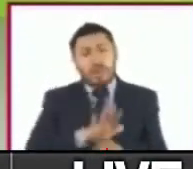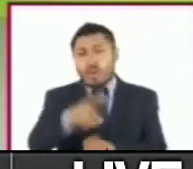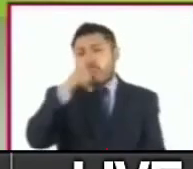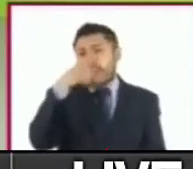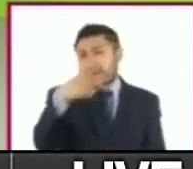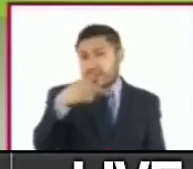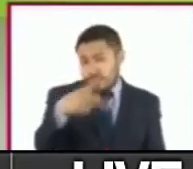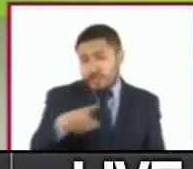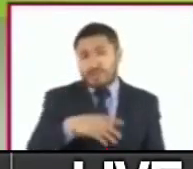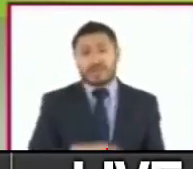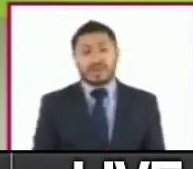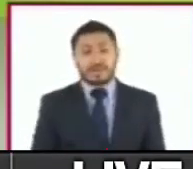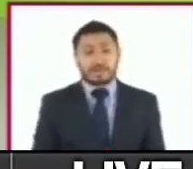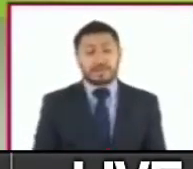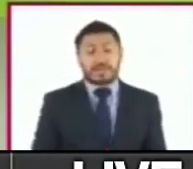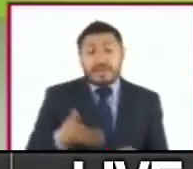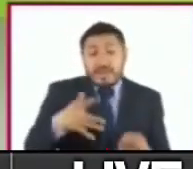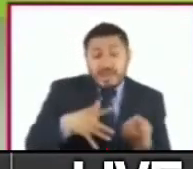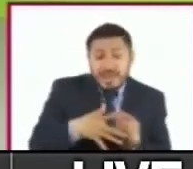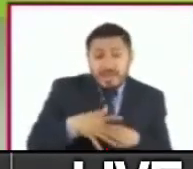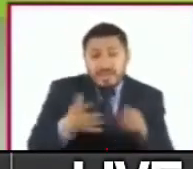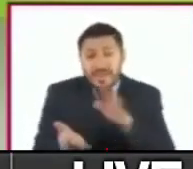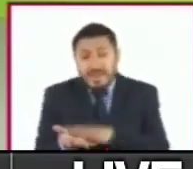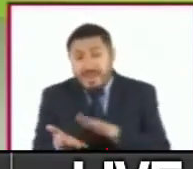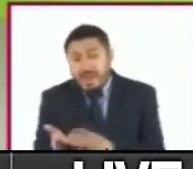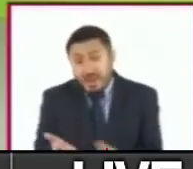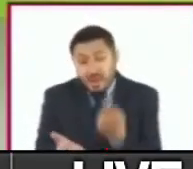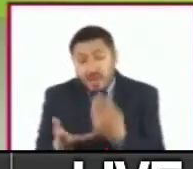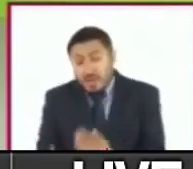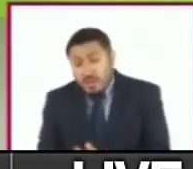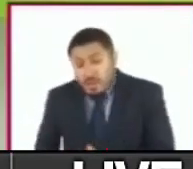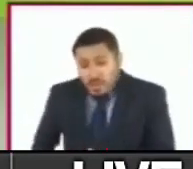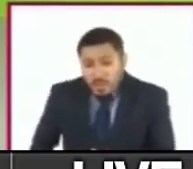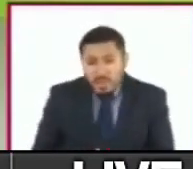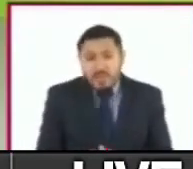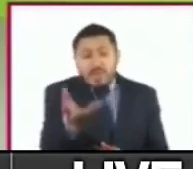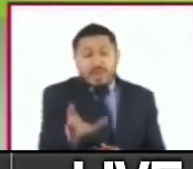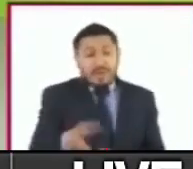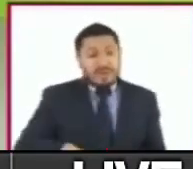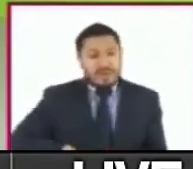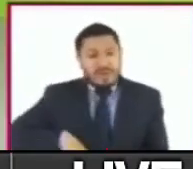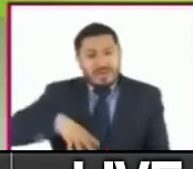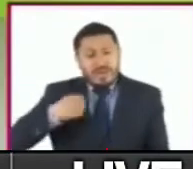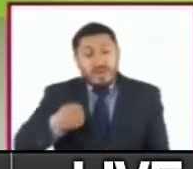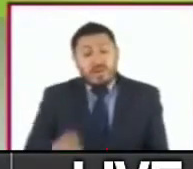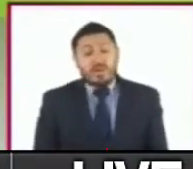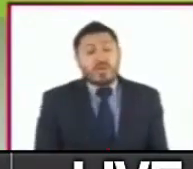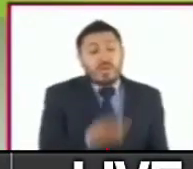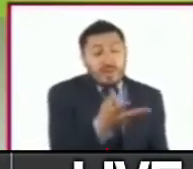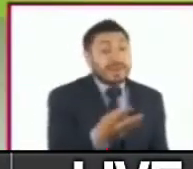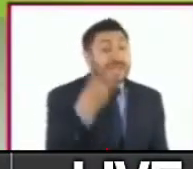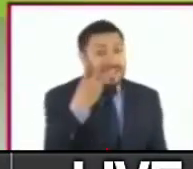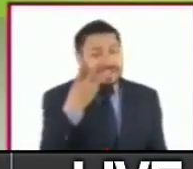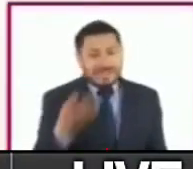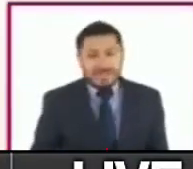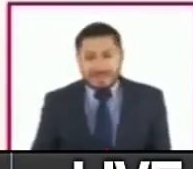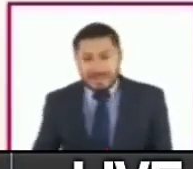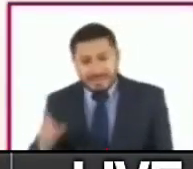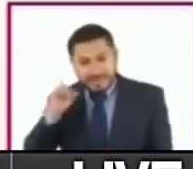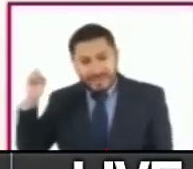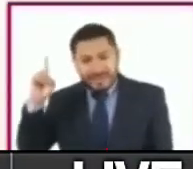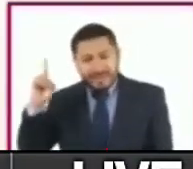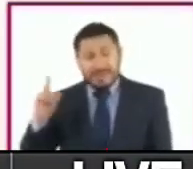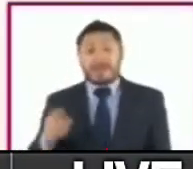de la mano hacia arriba y voy a tratar de encestar mis pelotas. Voy a hacer 3 con mano derecha y 3 con